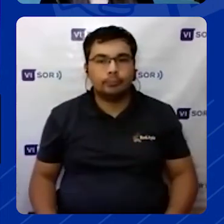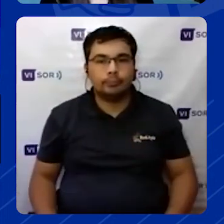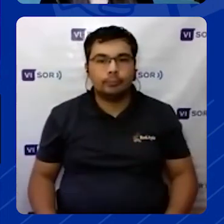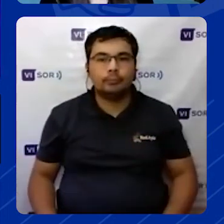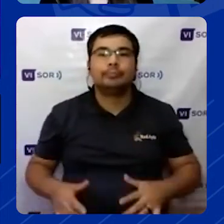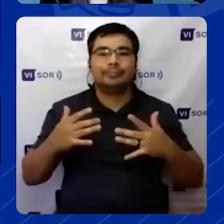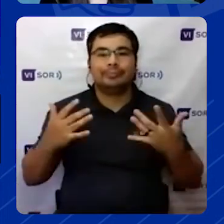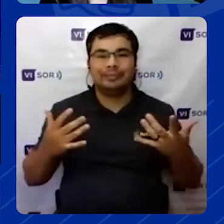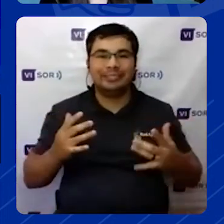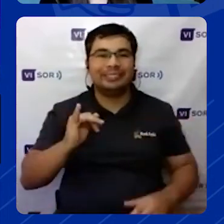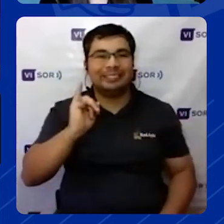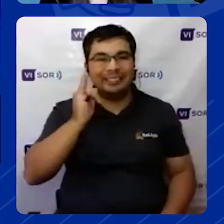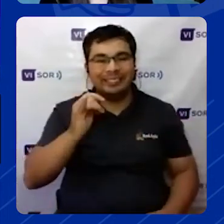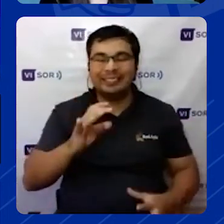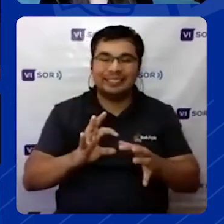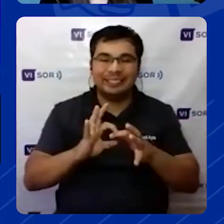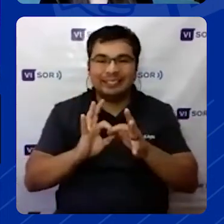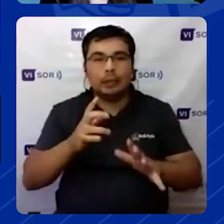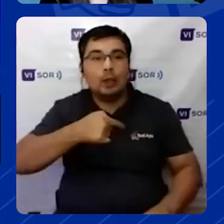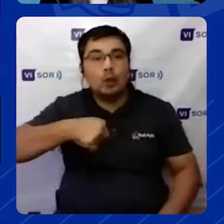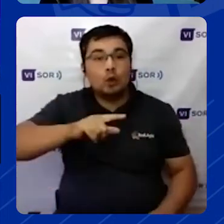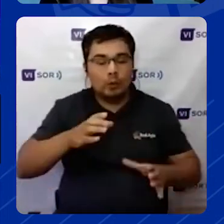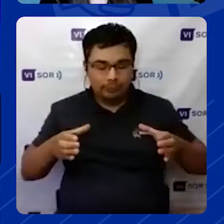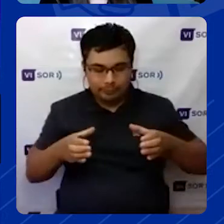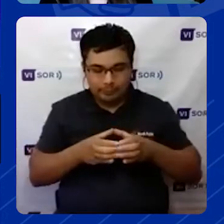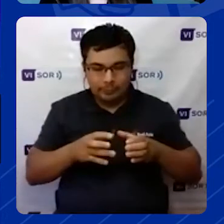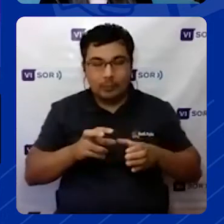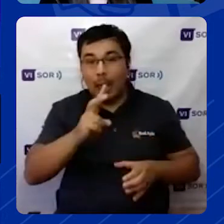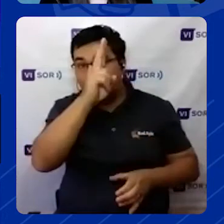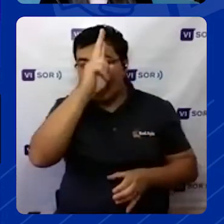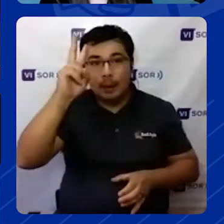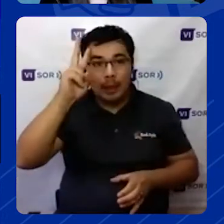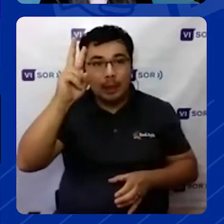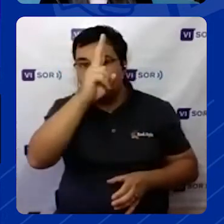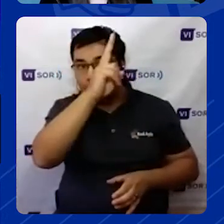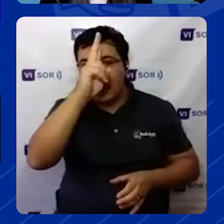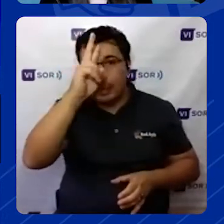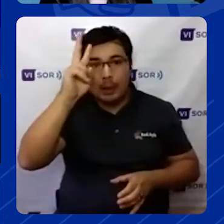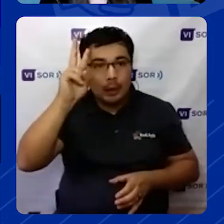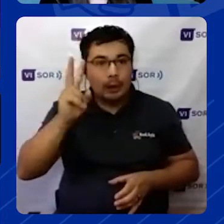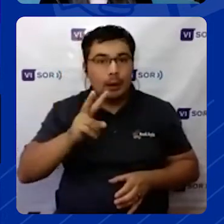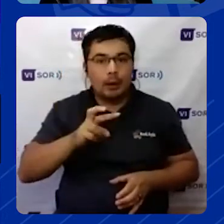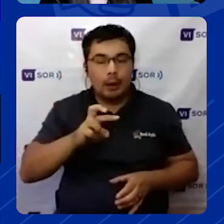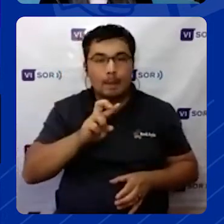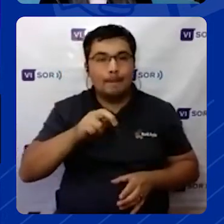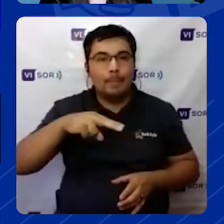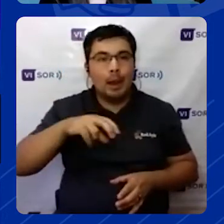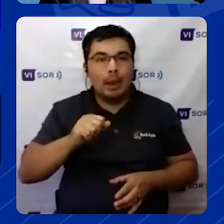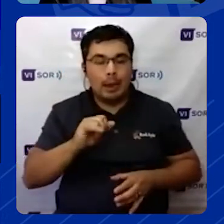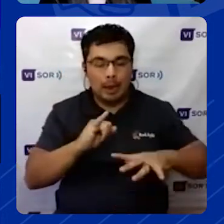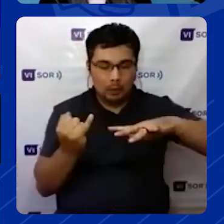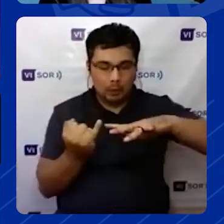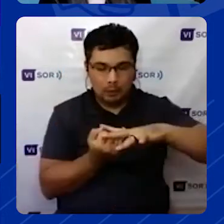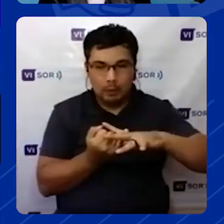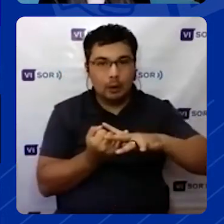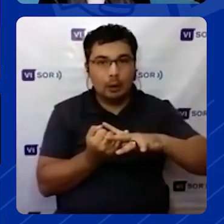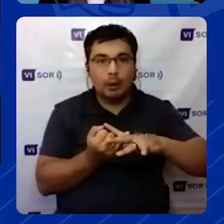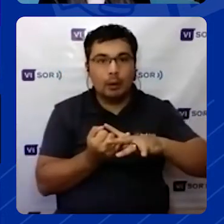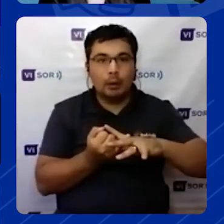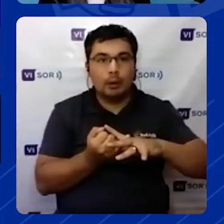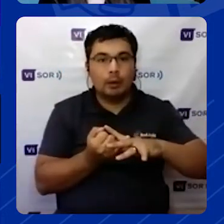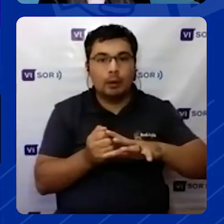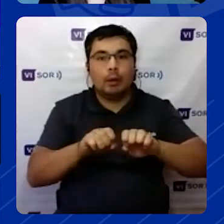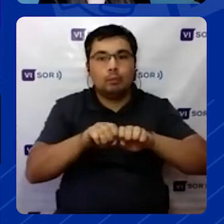sí. Bueno, Plena Inclusión Madrid es una organización que, digamos, que abarca todas las necesidades de las personas con